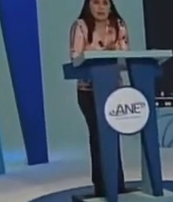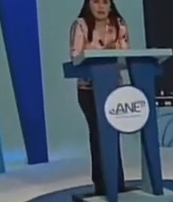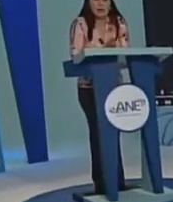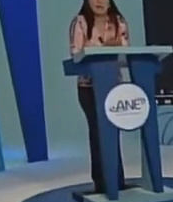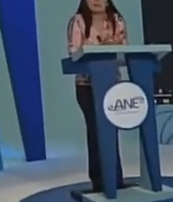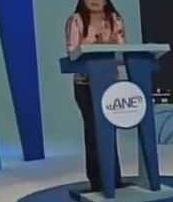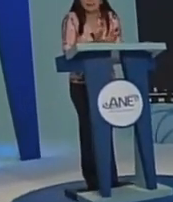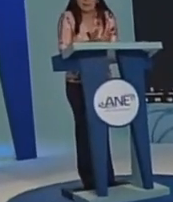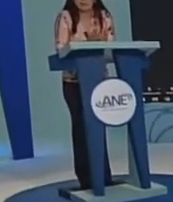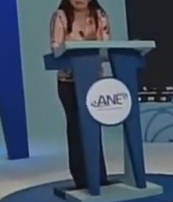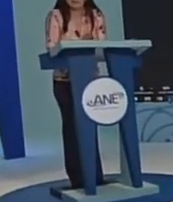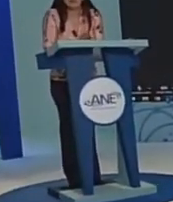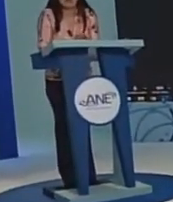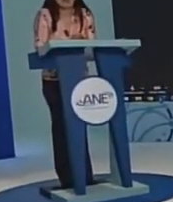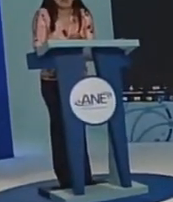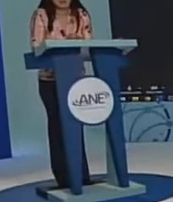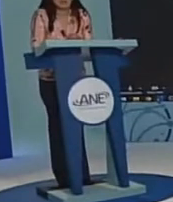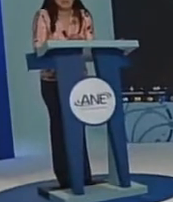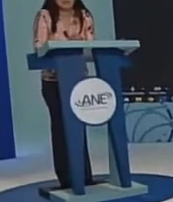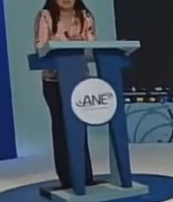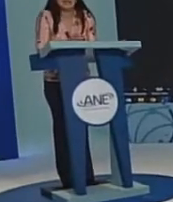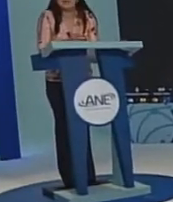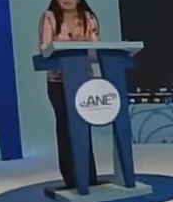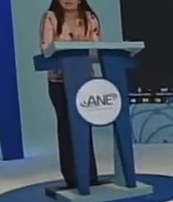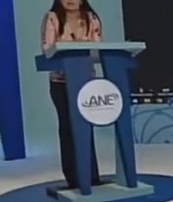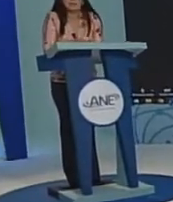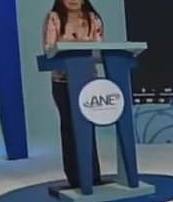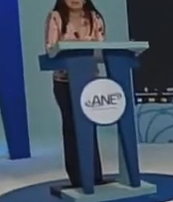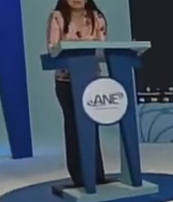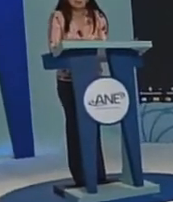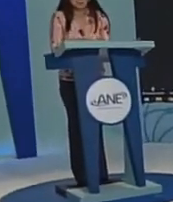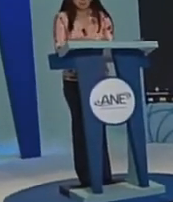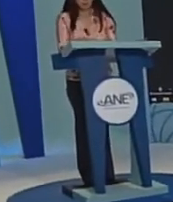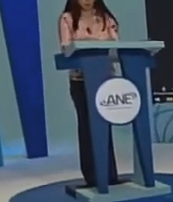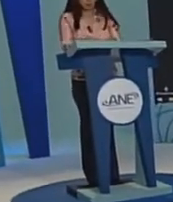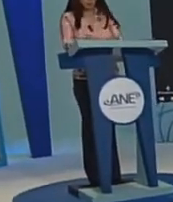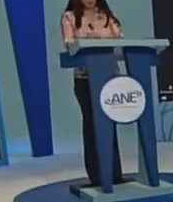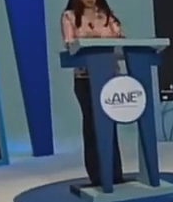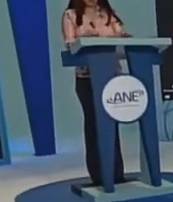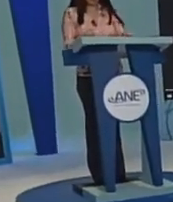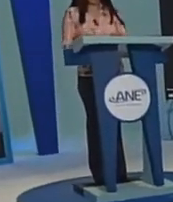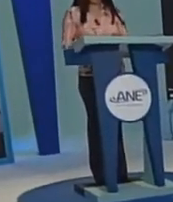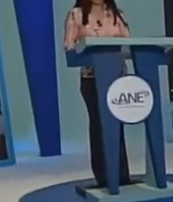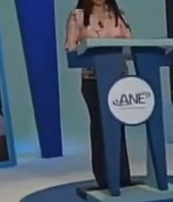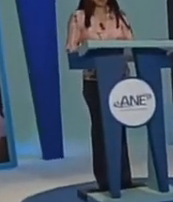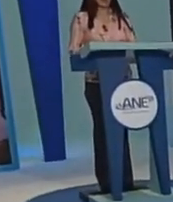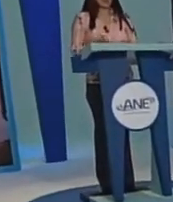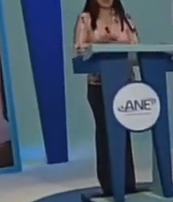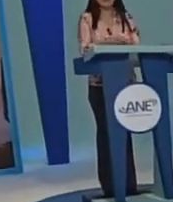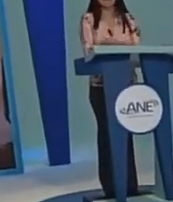recuperar a partir de las comunicaciones inalámbricas? O los servicios de